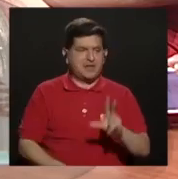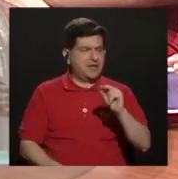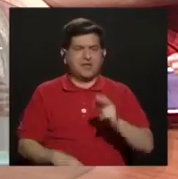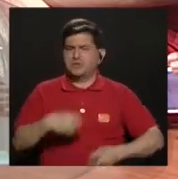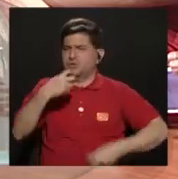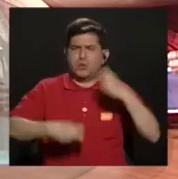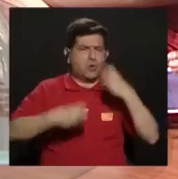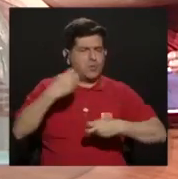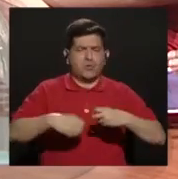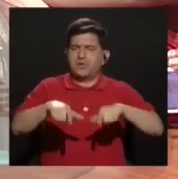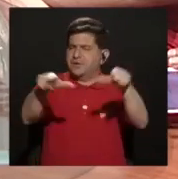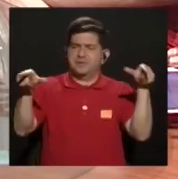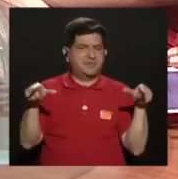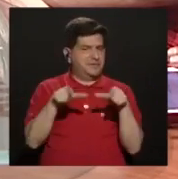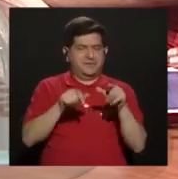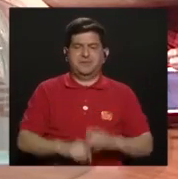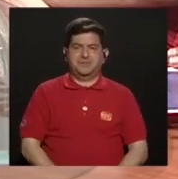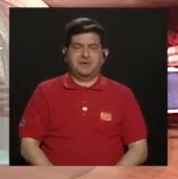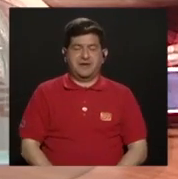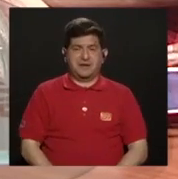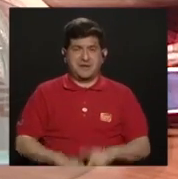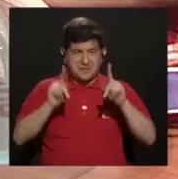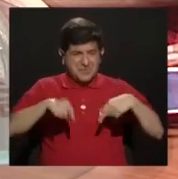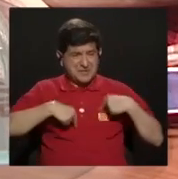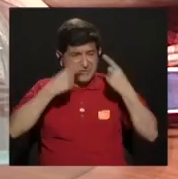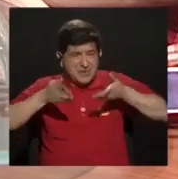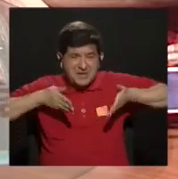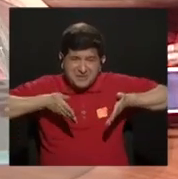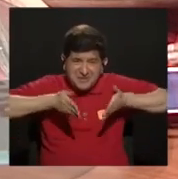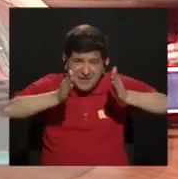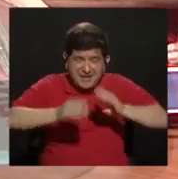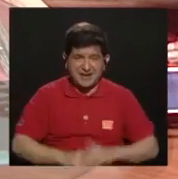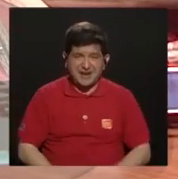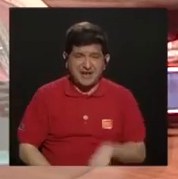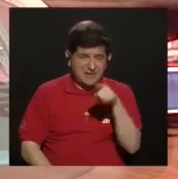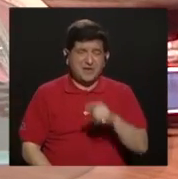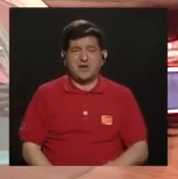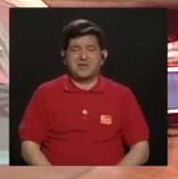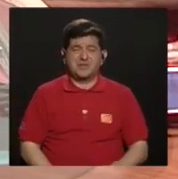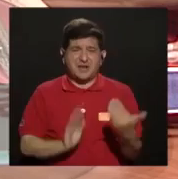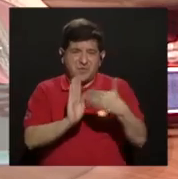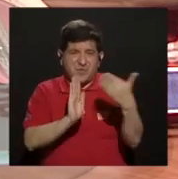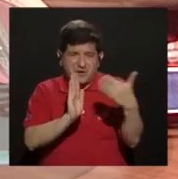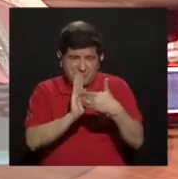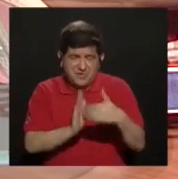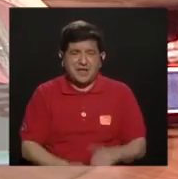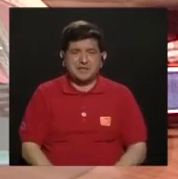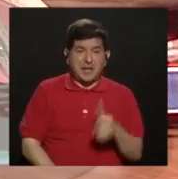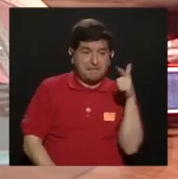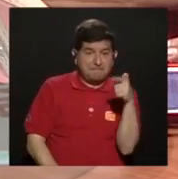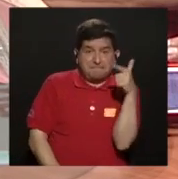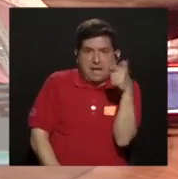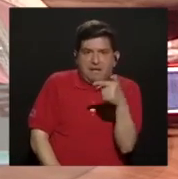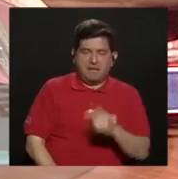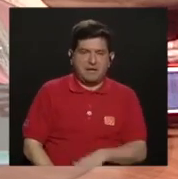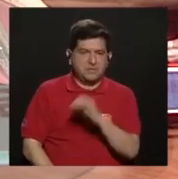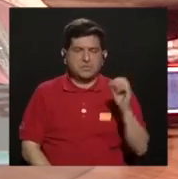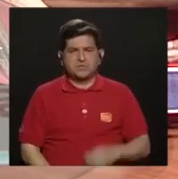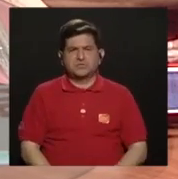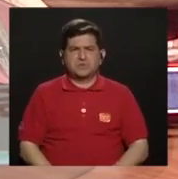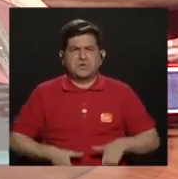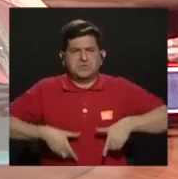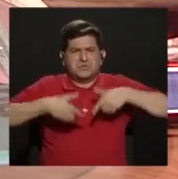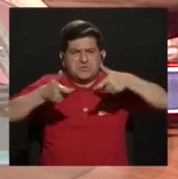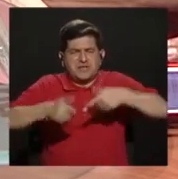ese escándalo ahí. Nadie va a la calle a donde te tiran balines, donde te tiran balazos, donde te tiran orines, donde